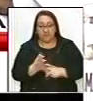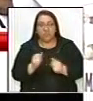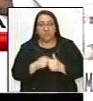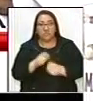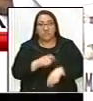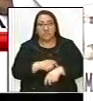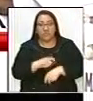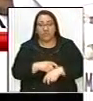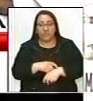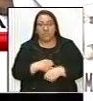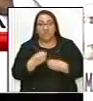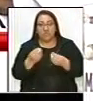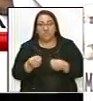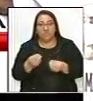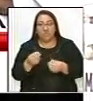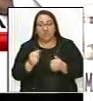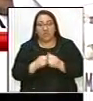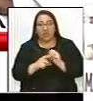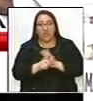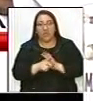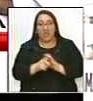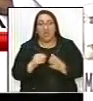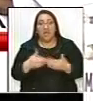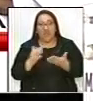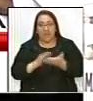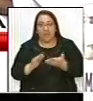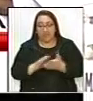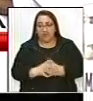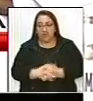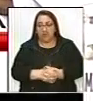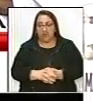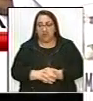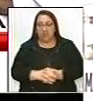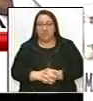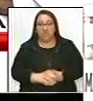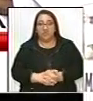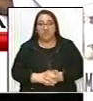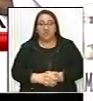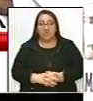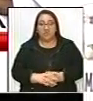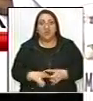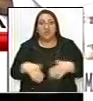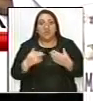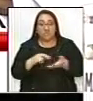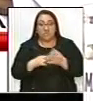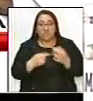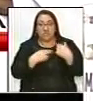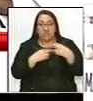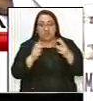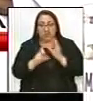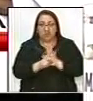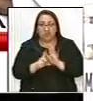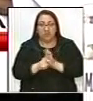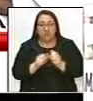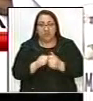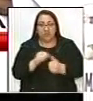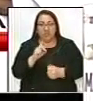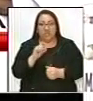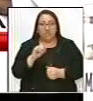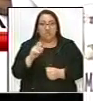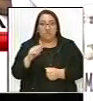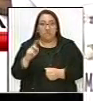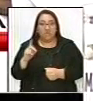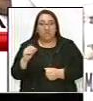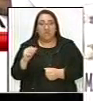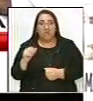plazo determinado establecidos en la ley autoritativa. El procedimiento de otorgamiento de facultades legislativas por parte de la Cámara de